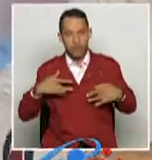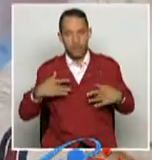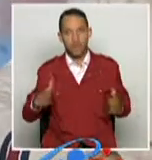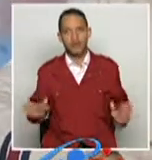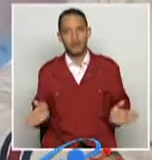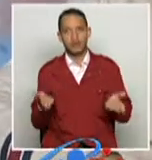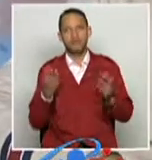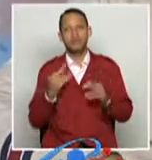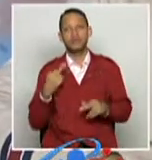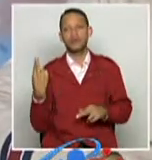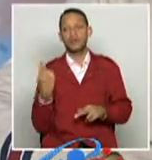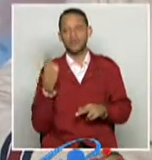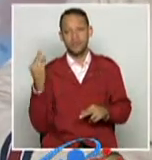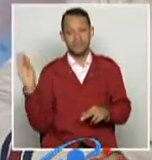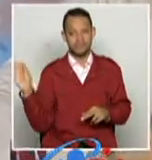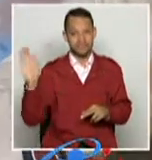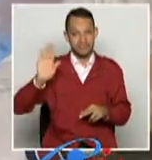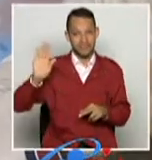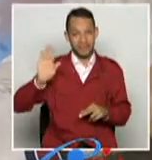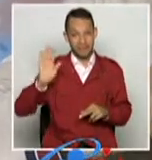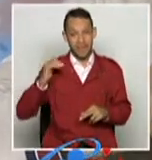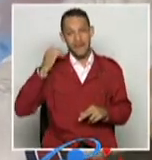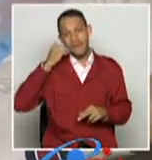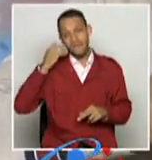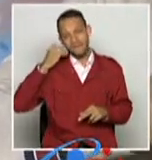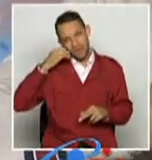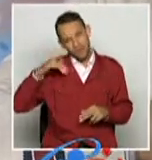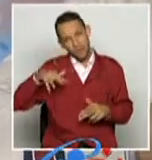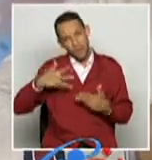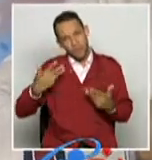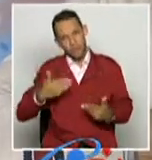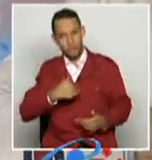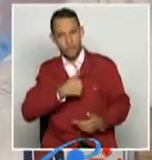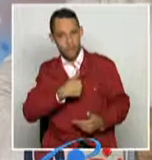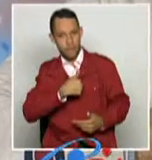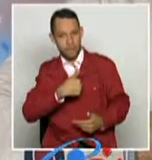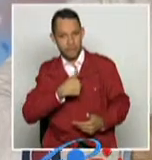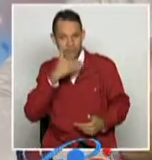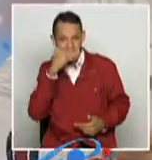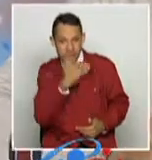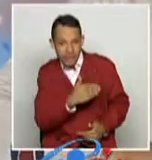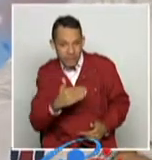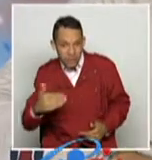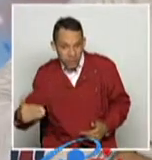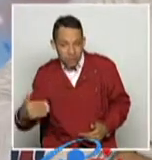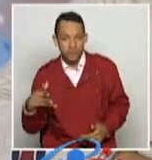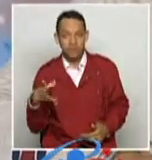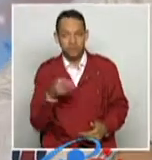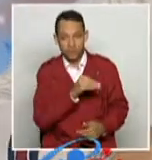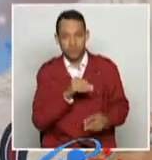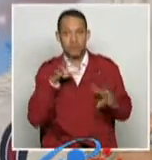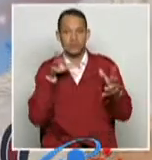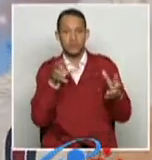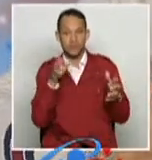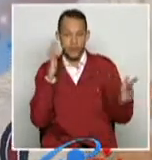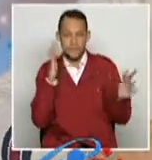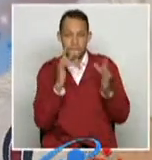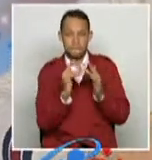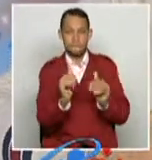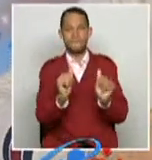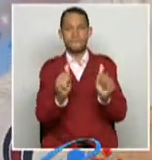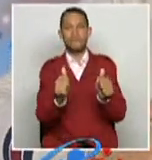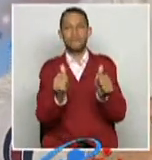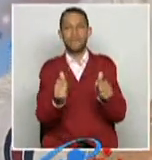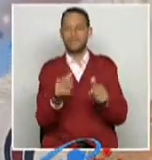esa nota importante de la enfermedad cardíaca en los niños. Y eso es lo que queremos nosotros todo el día, que ustedes